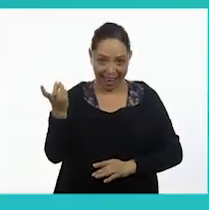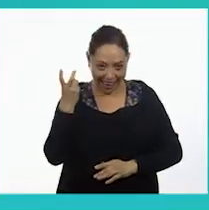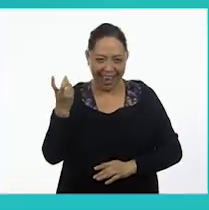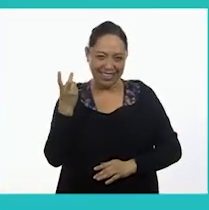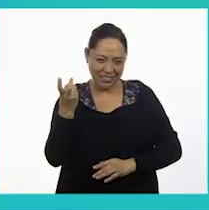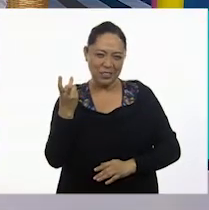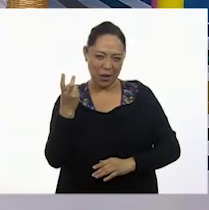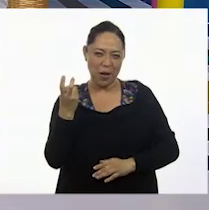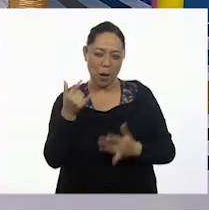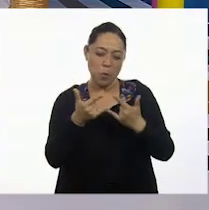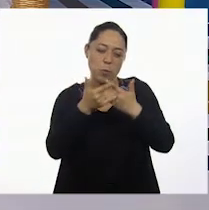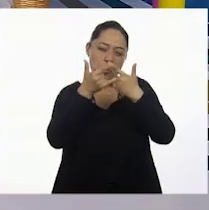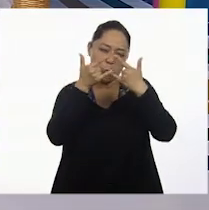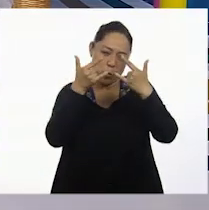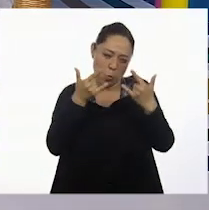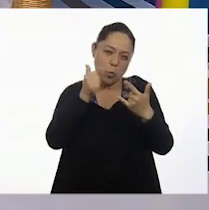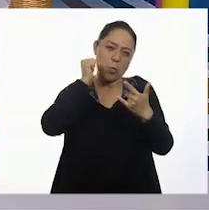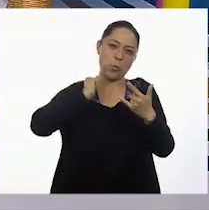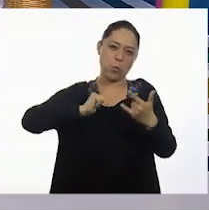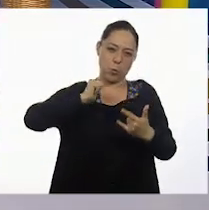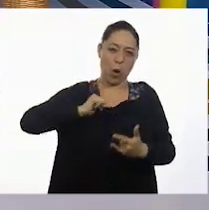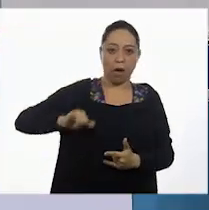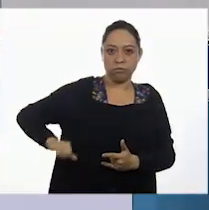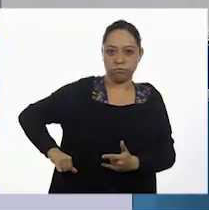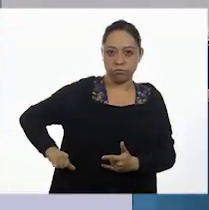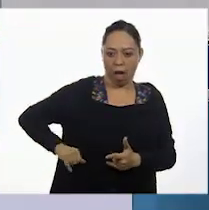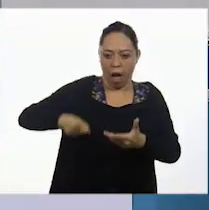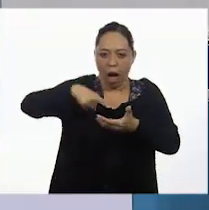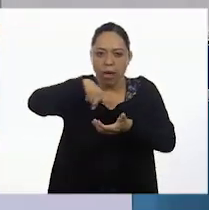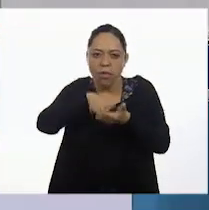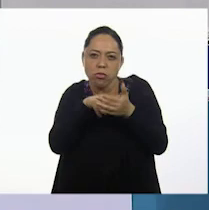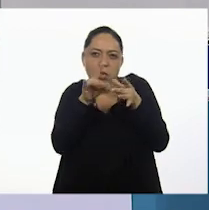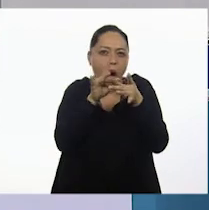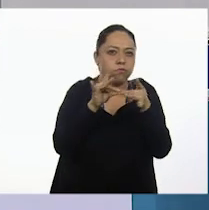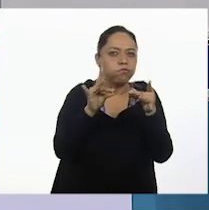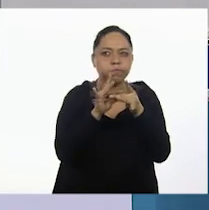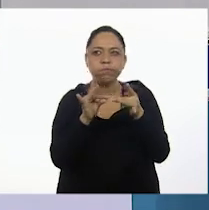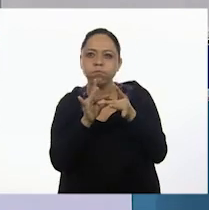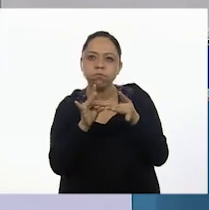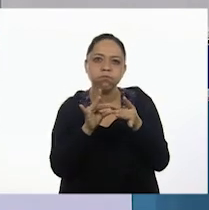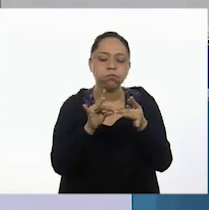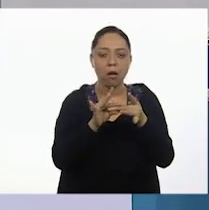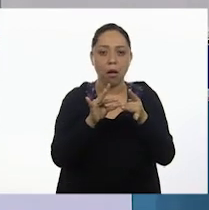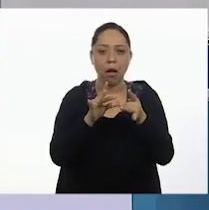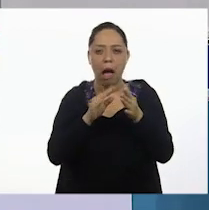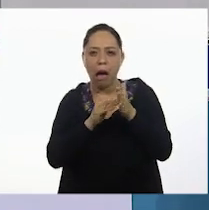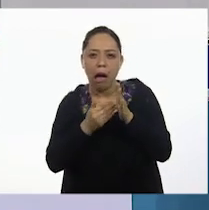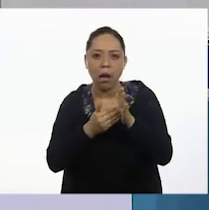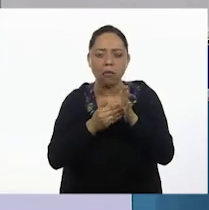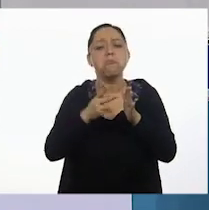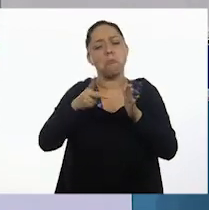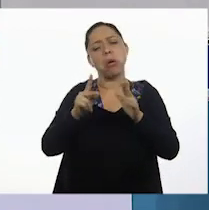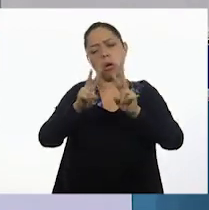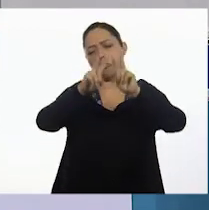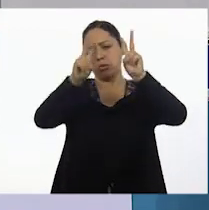son muy interesantes por el suspenso que transmiten, pero también hay de otros temas.